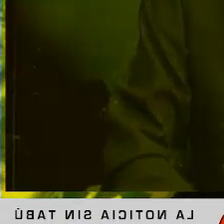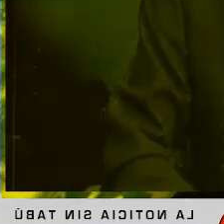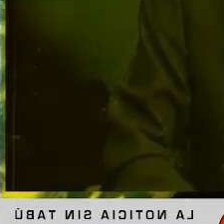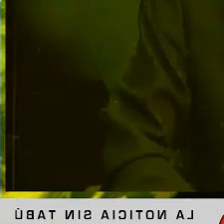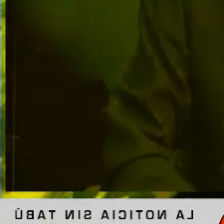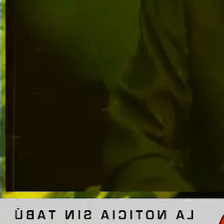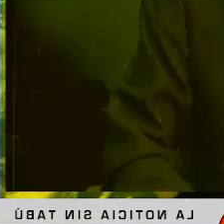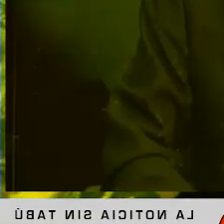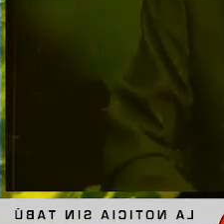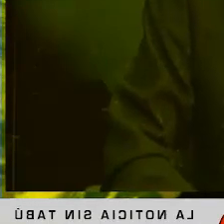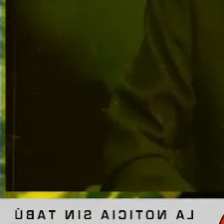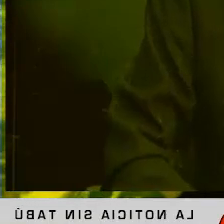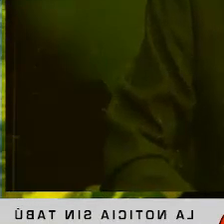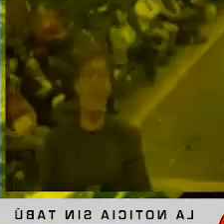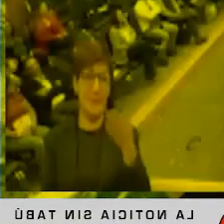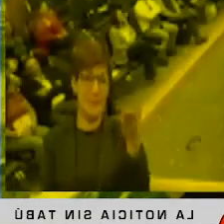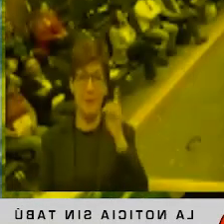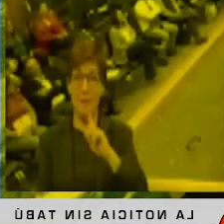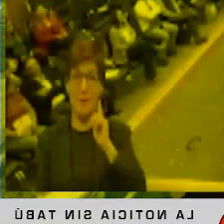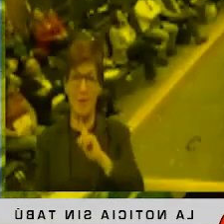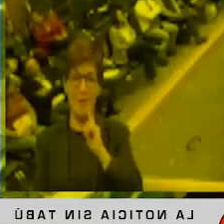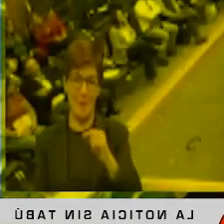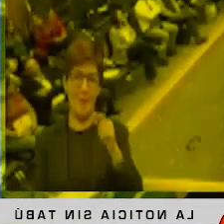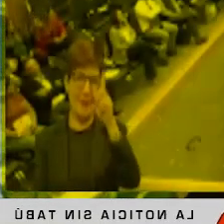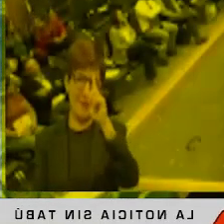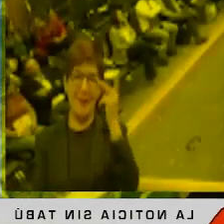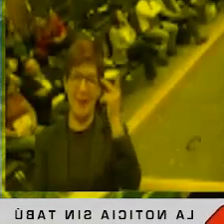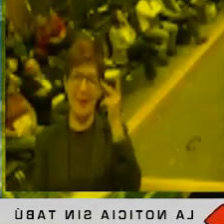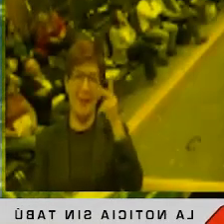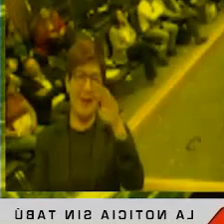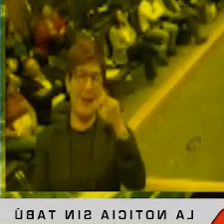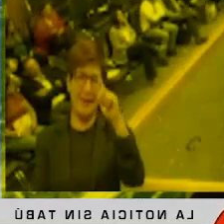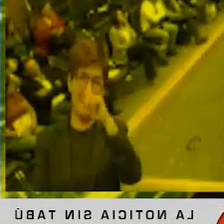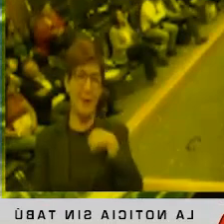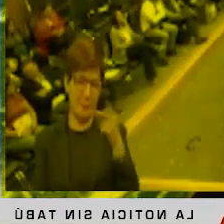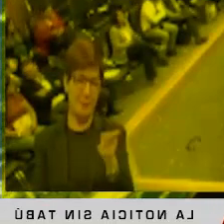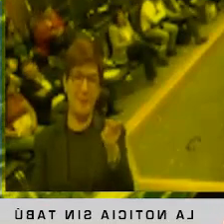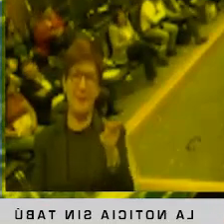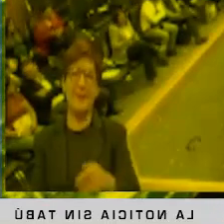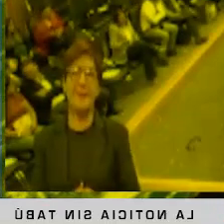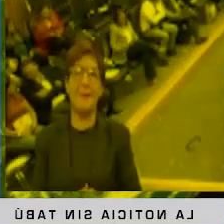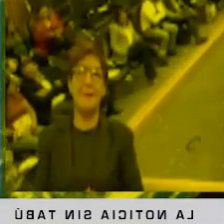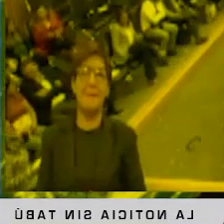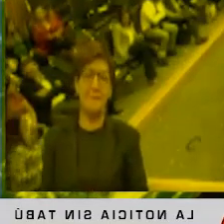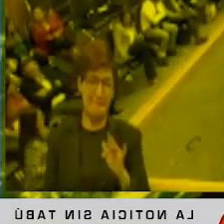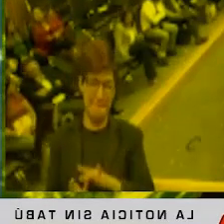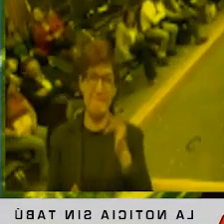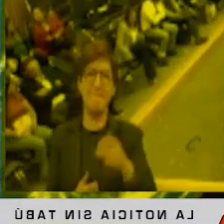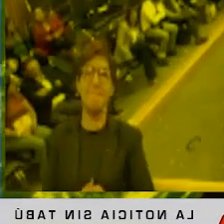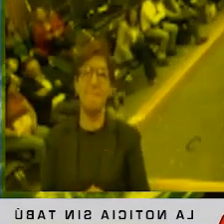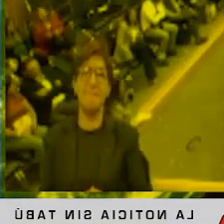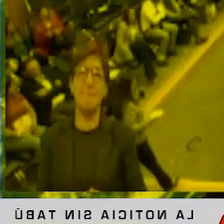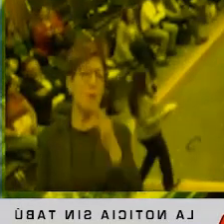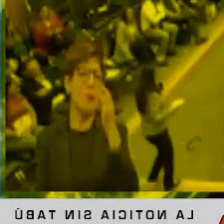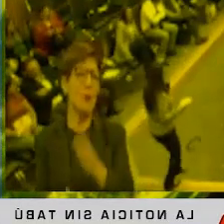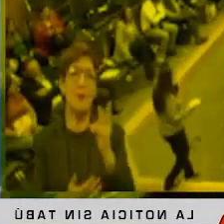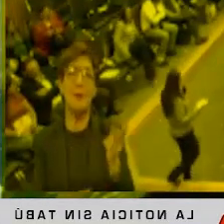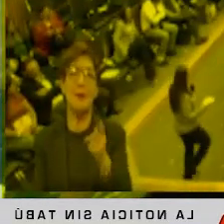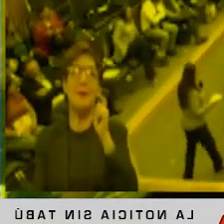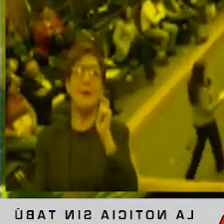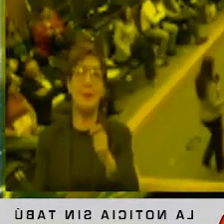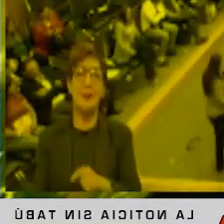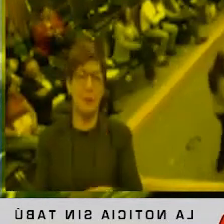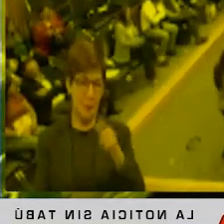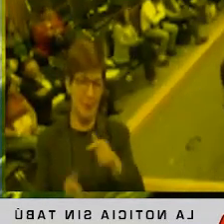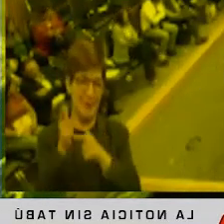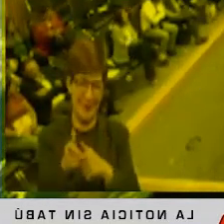tendremos que ir a votar claro Pepe a ver yo creo que las expresiones insisto son libres de cada una de las personas aquí en México esa es una garantía en